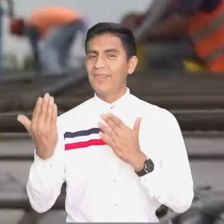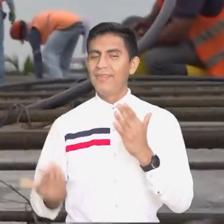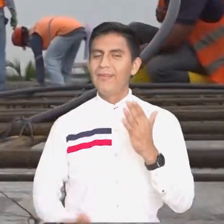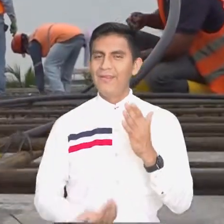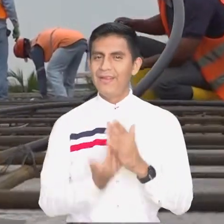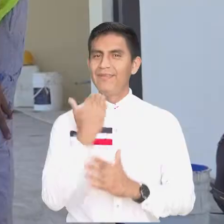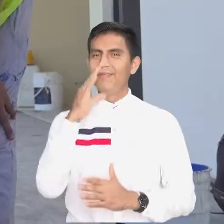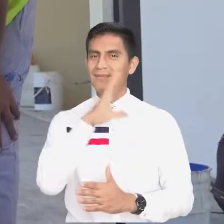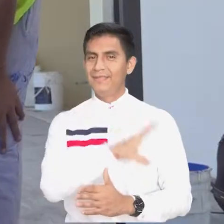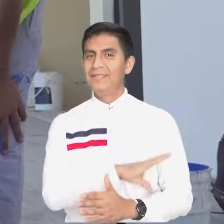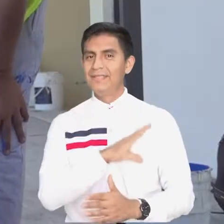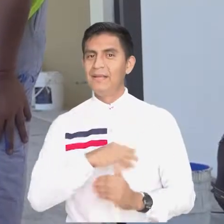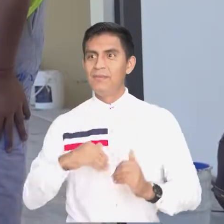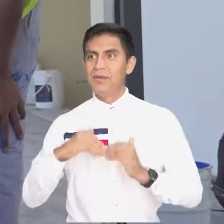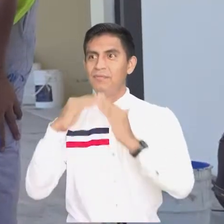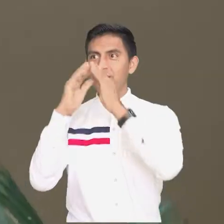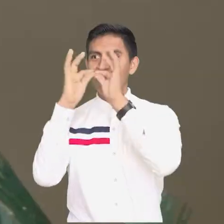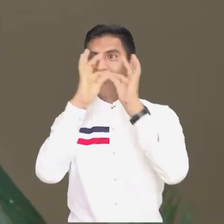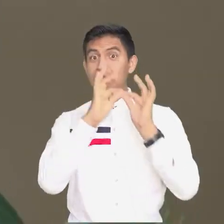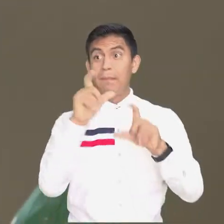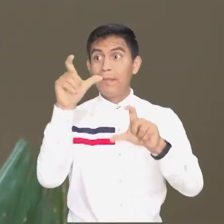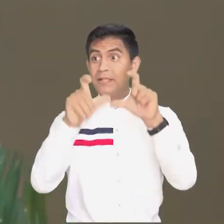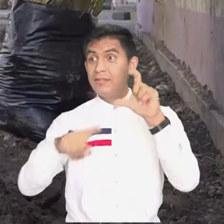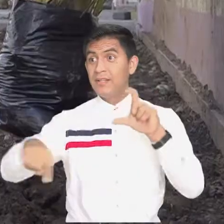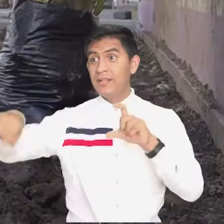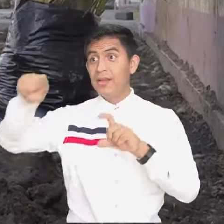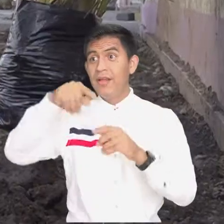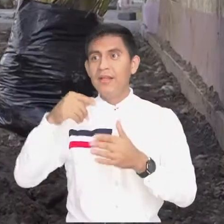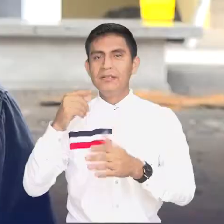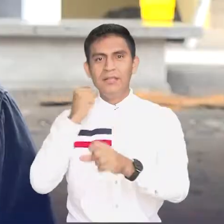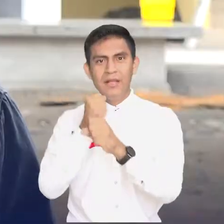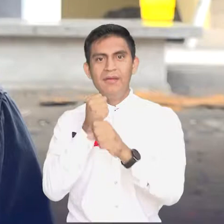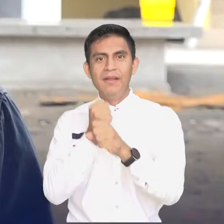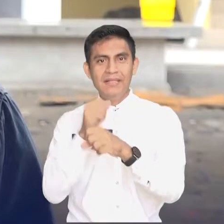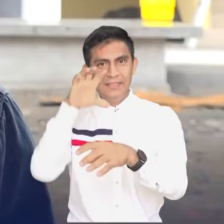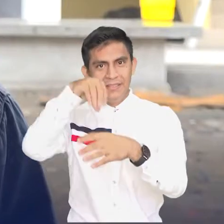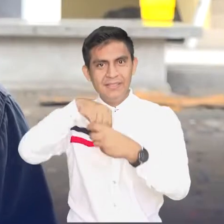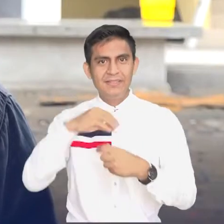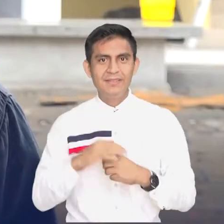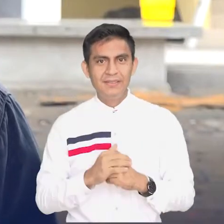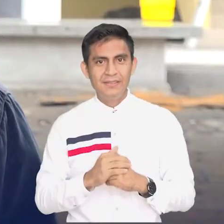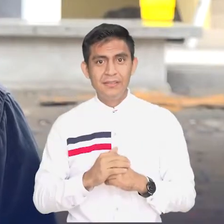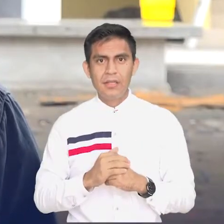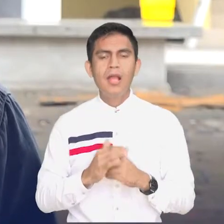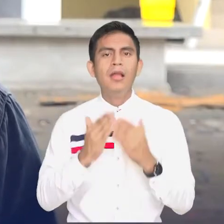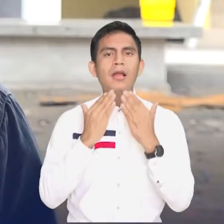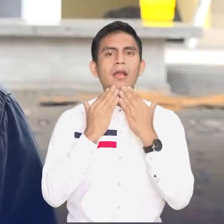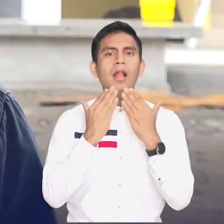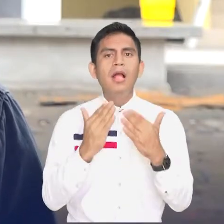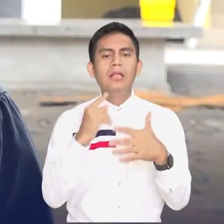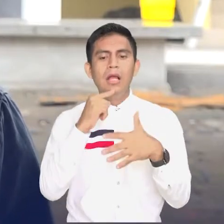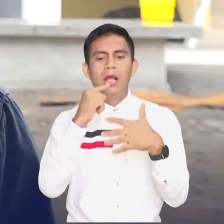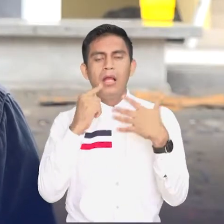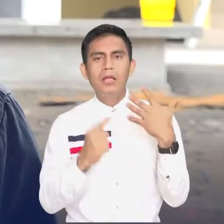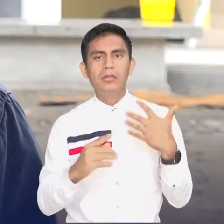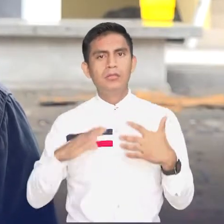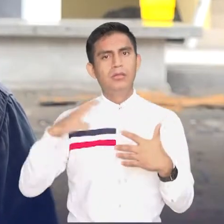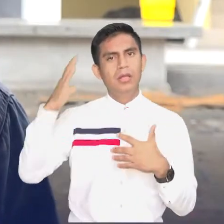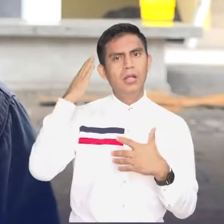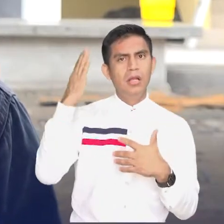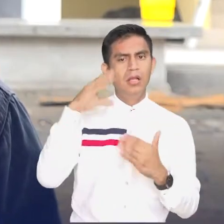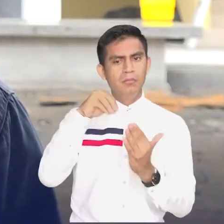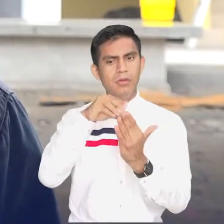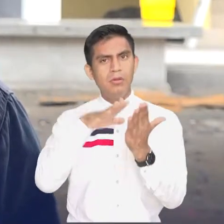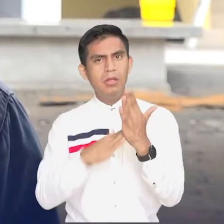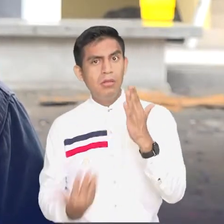Obra más de la alcaldía, construida con nuestra gente. Gracias a esto y al señor alcalde de